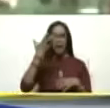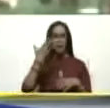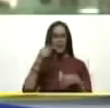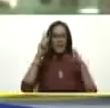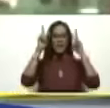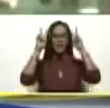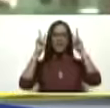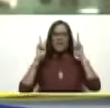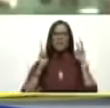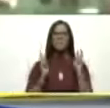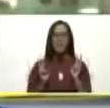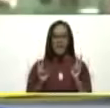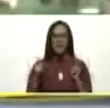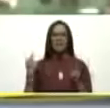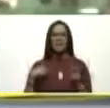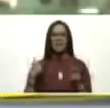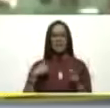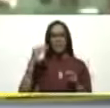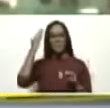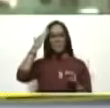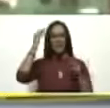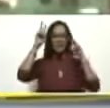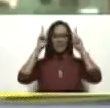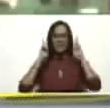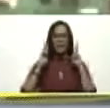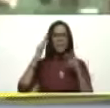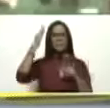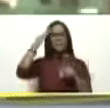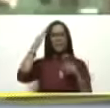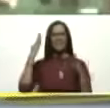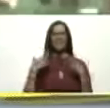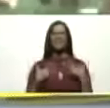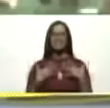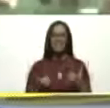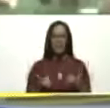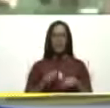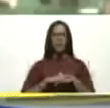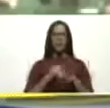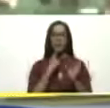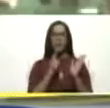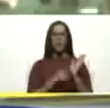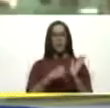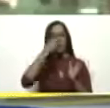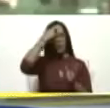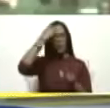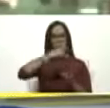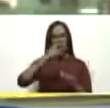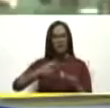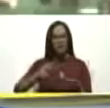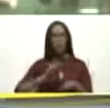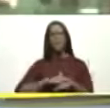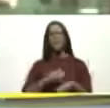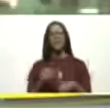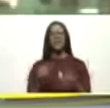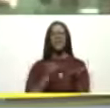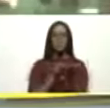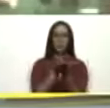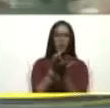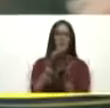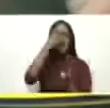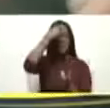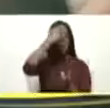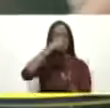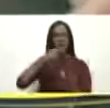pura. Tengo mente pura, mente sana, porque le he cumplido al pueblo, porque le he sido leal al